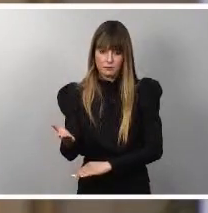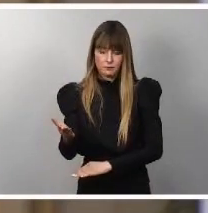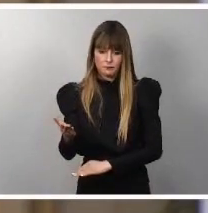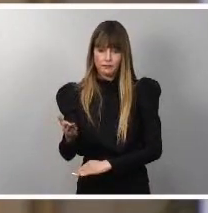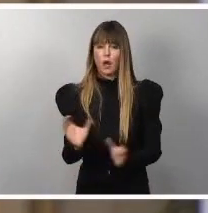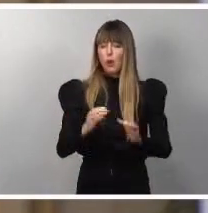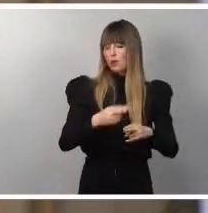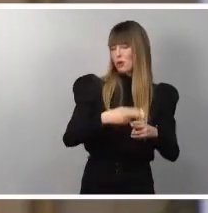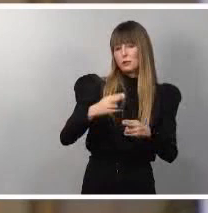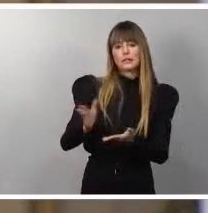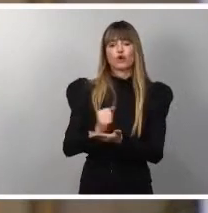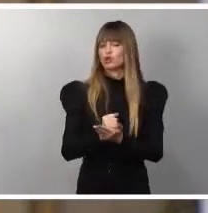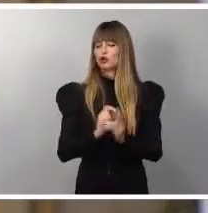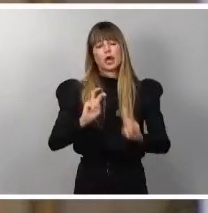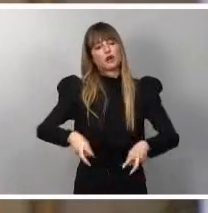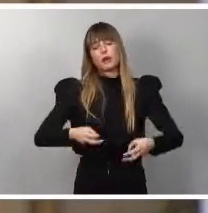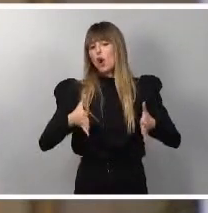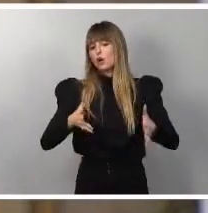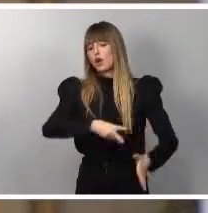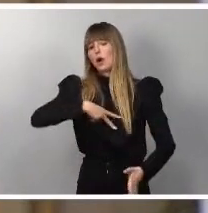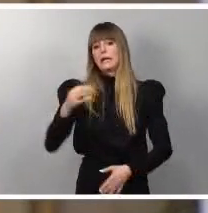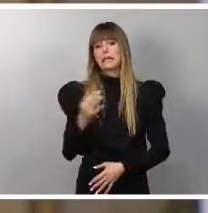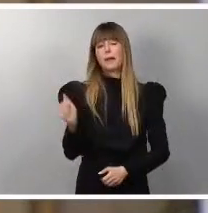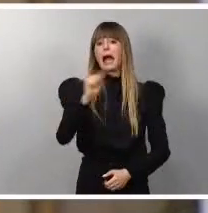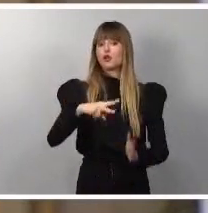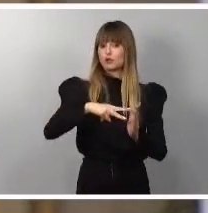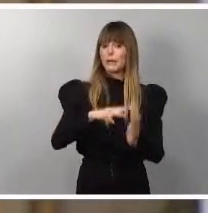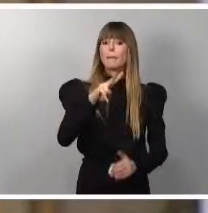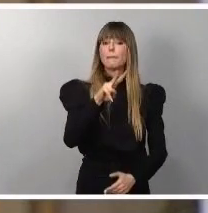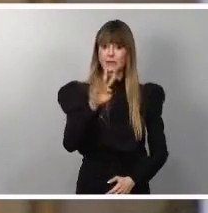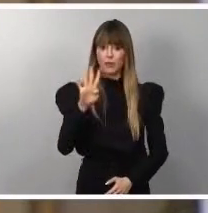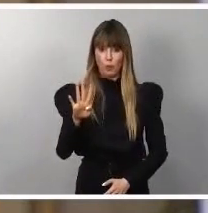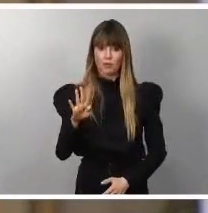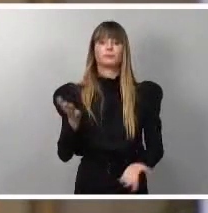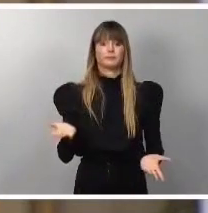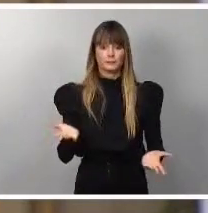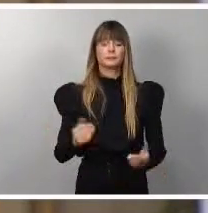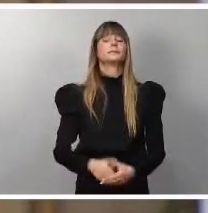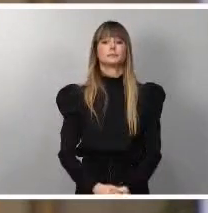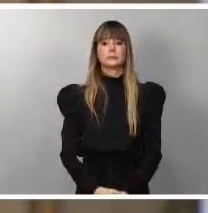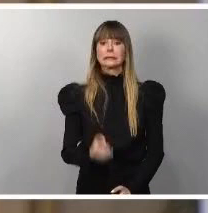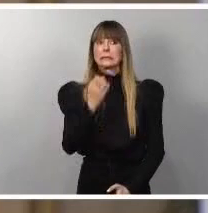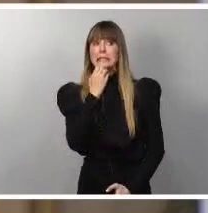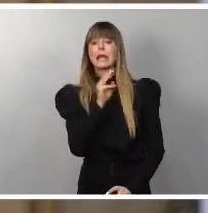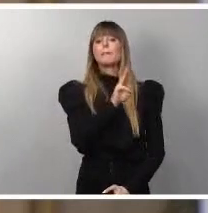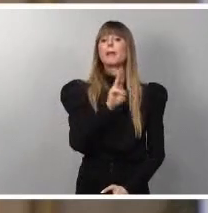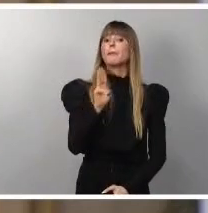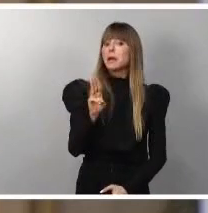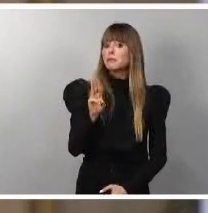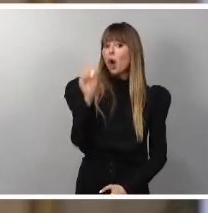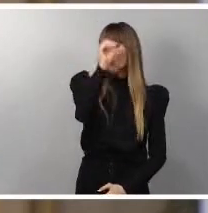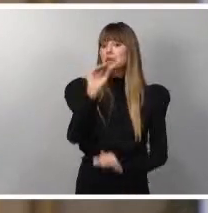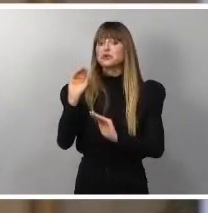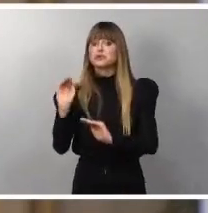políticas el renovar el Consejo General del Poder Judicial en el año 2024. Y en ese sentido, si el Partido Popular considera que es